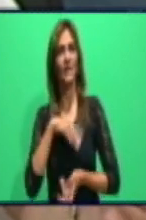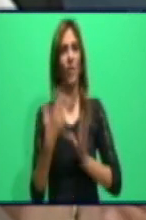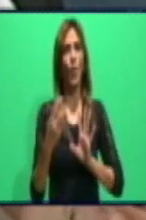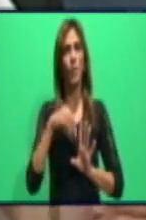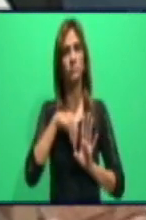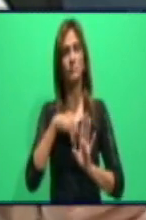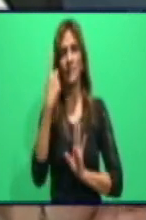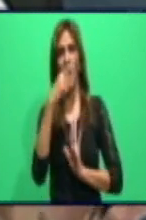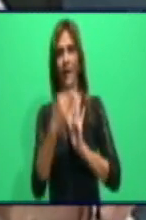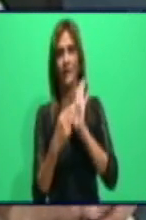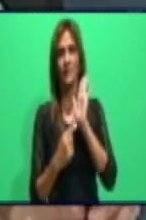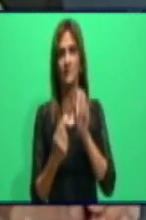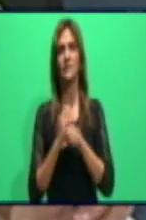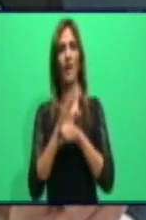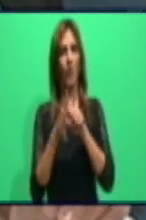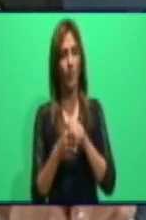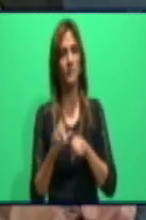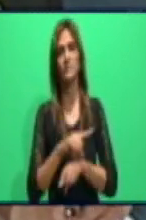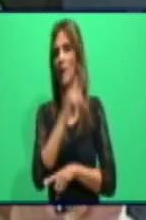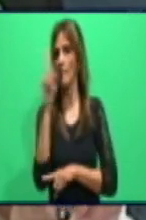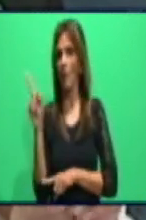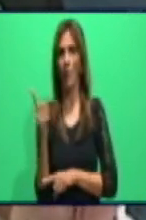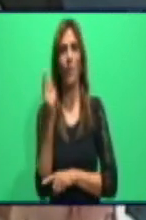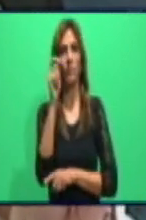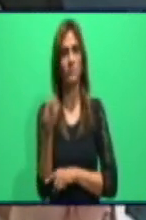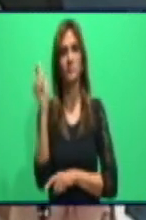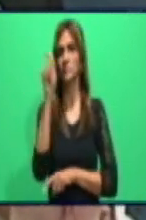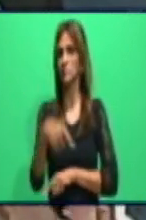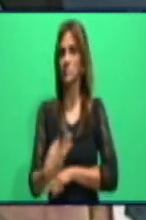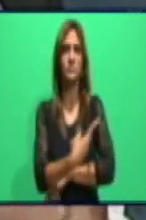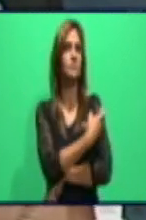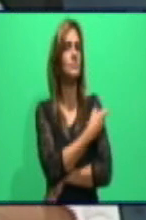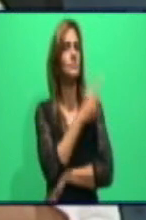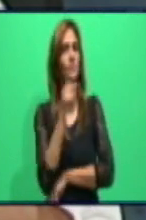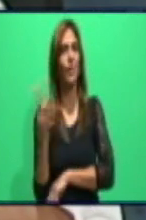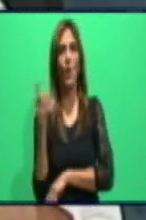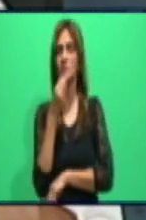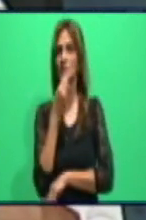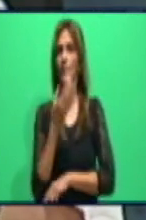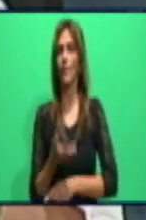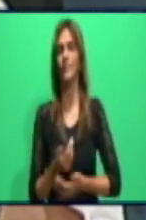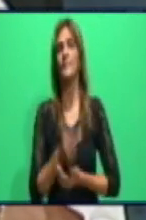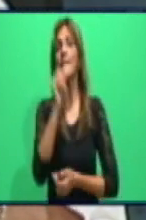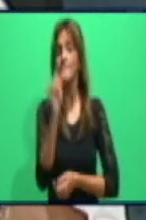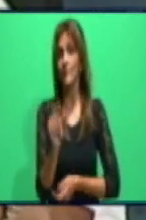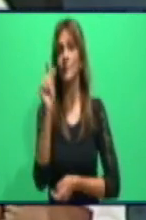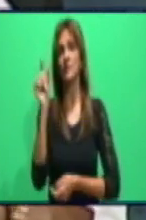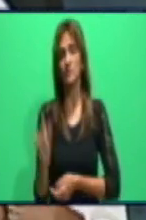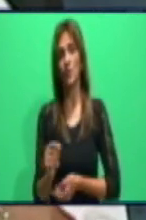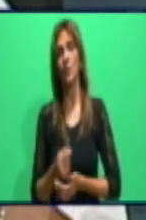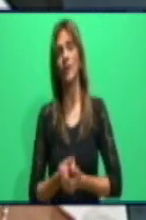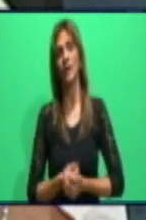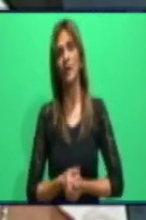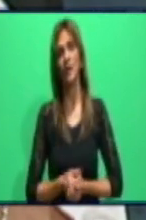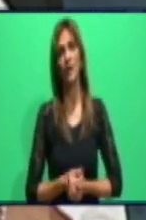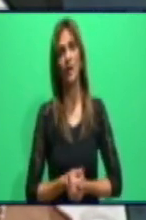contacto o sospechosos de kobe en el momento de la inclusión sujeto que hayan recibido otro